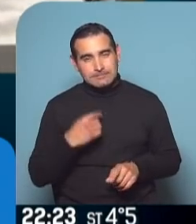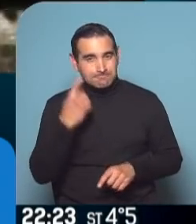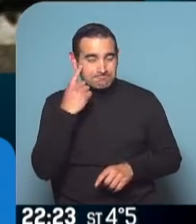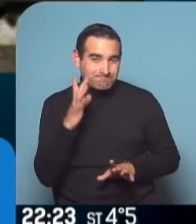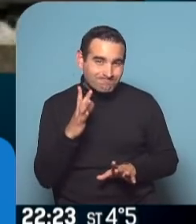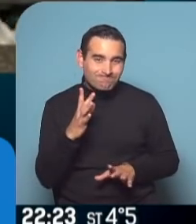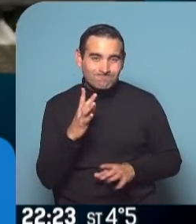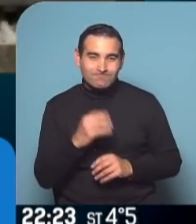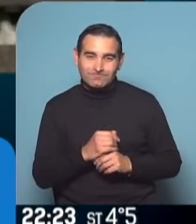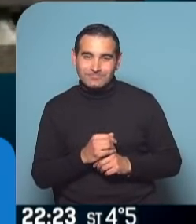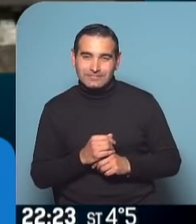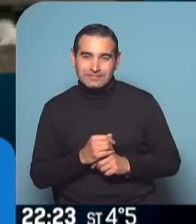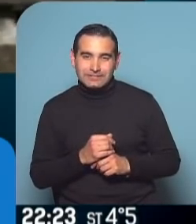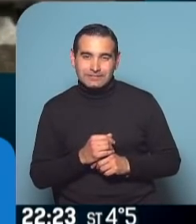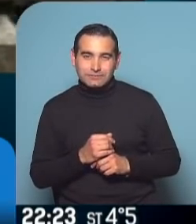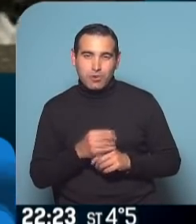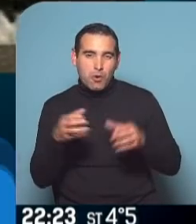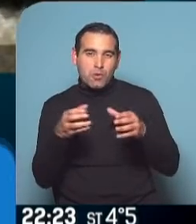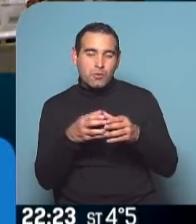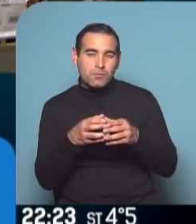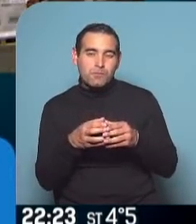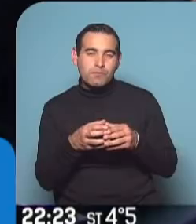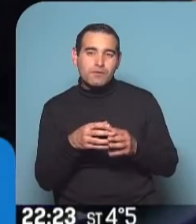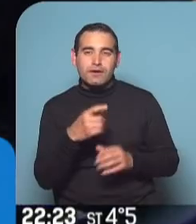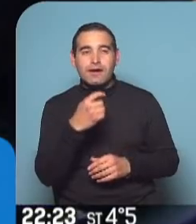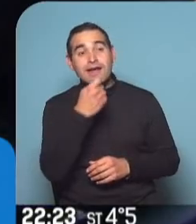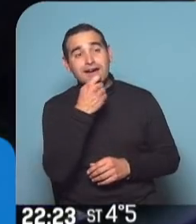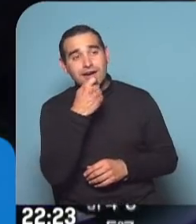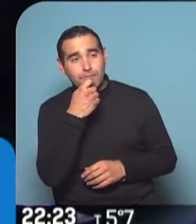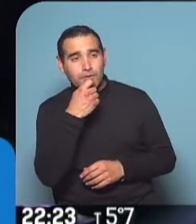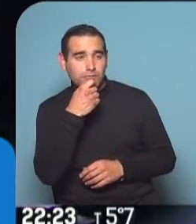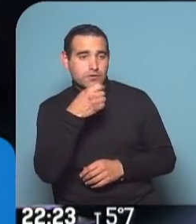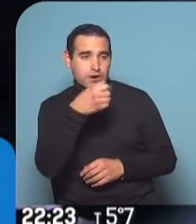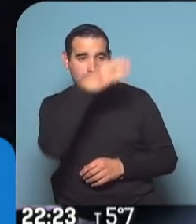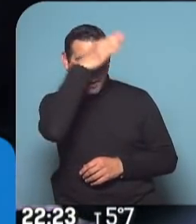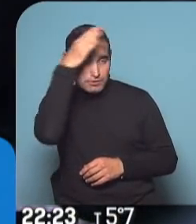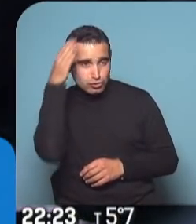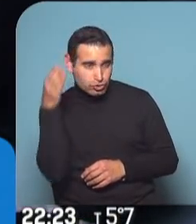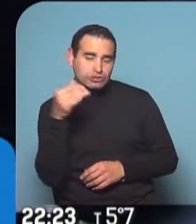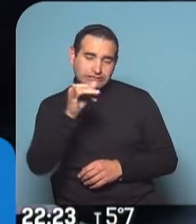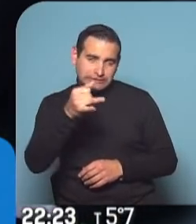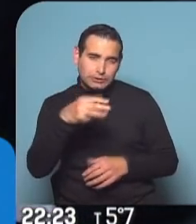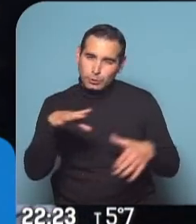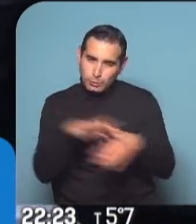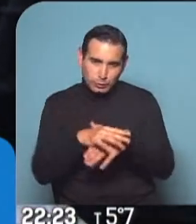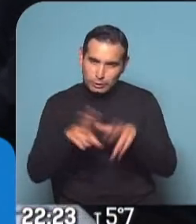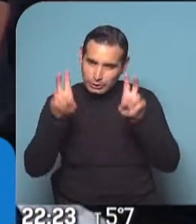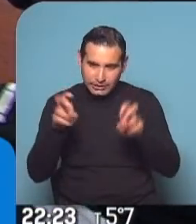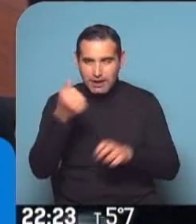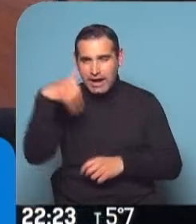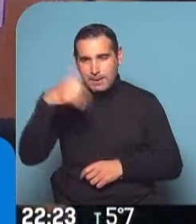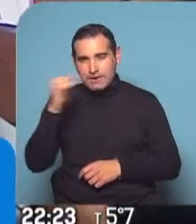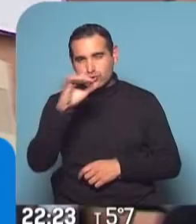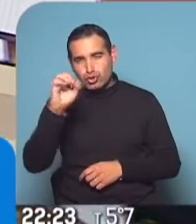criterios que tienen en mente los partidos ecologistas, ¿no? Caso Amazonía con Bolsonaro. Por ejemplo, el caso de Amazonas yo creo que es el más conocido desde el